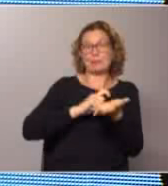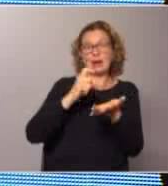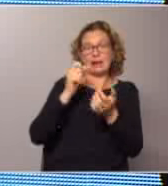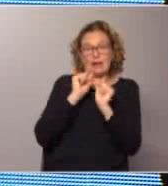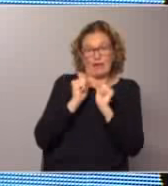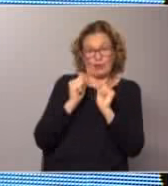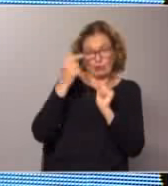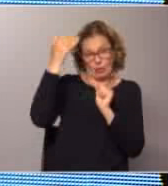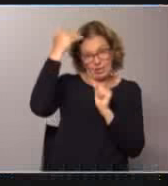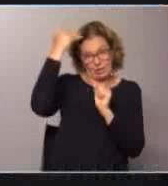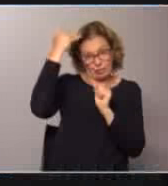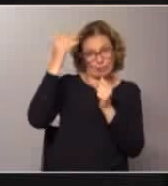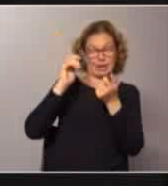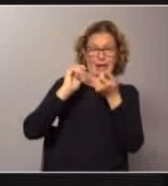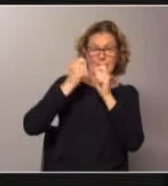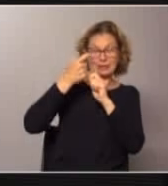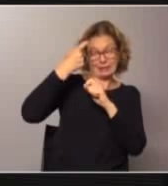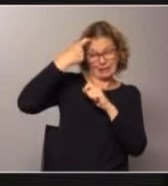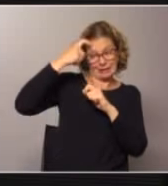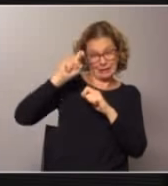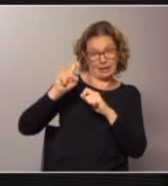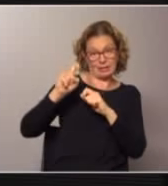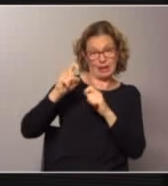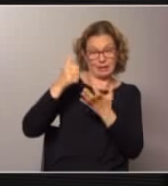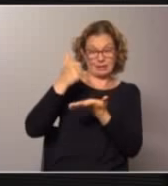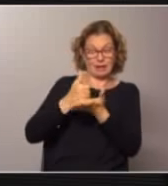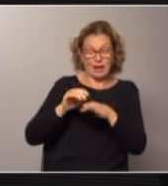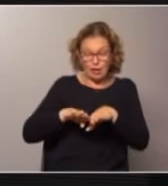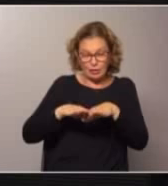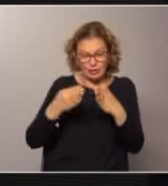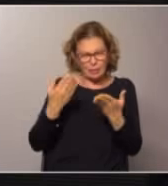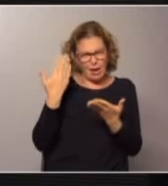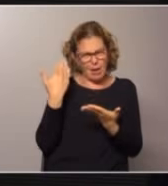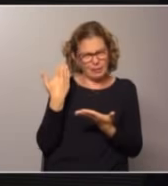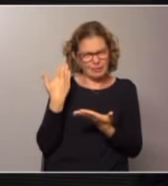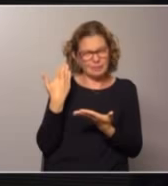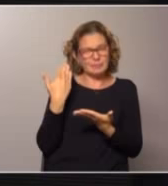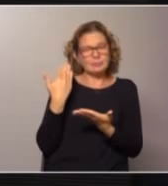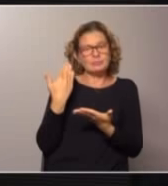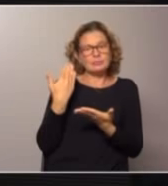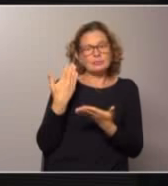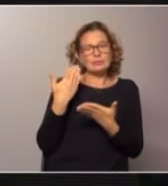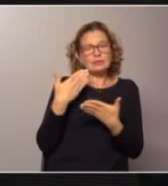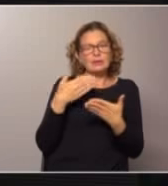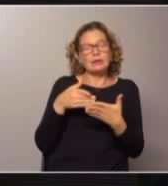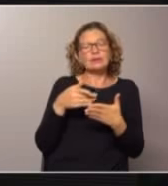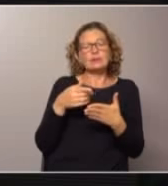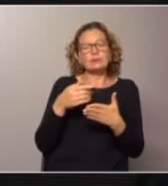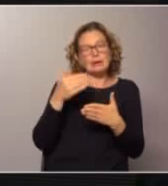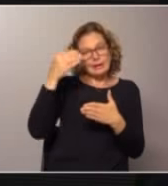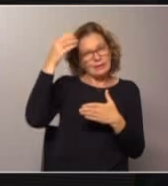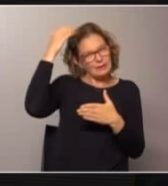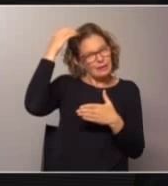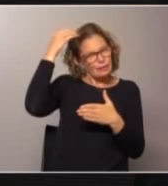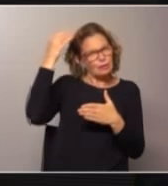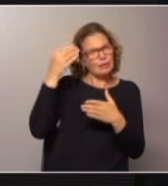modificarlo el cerebro hay que sacar esa idea de cabeza están los libros muy porque bueno justamente por las limitaciones que tienen muy quieto pero el cerebro estar